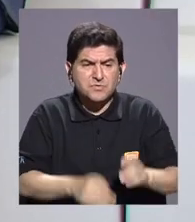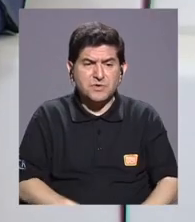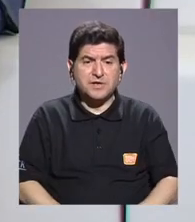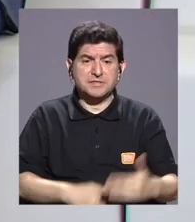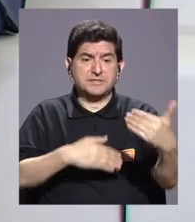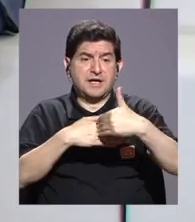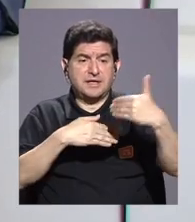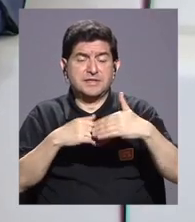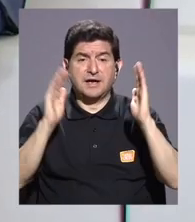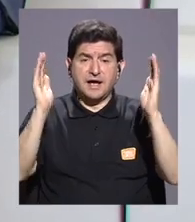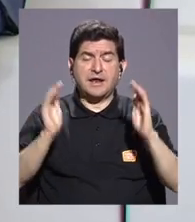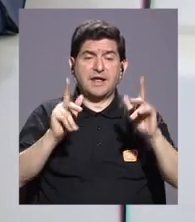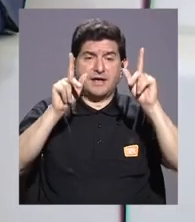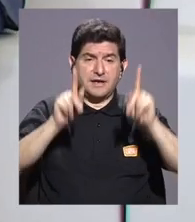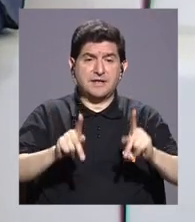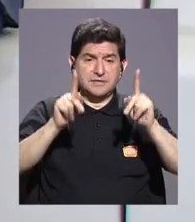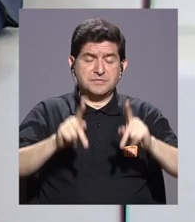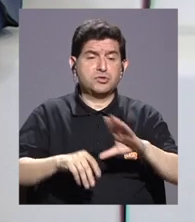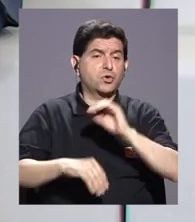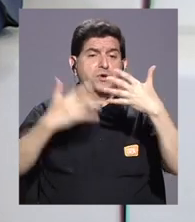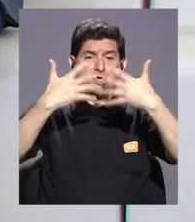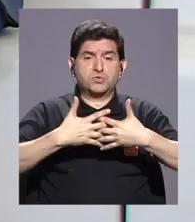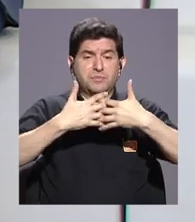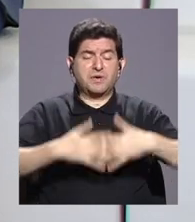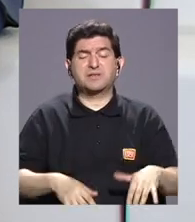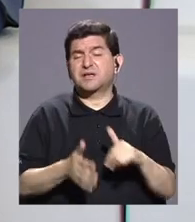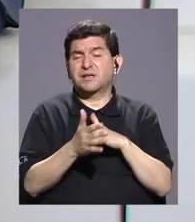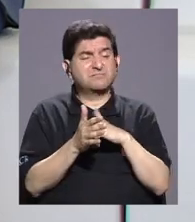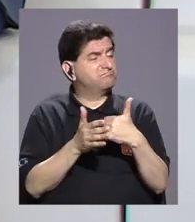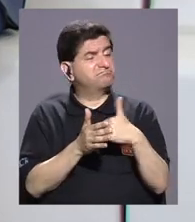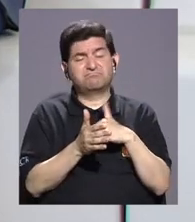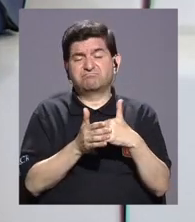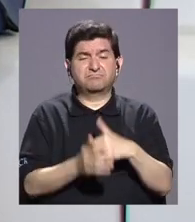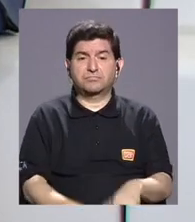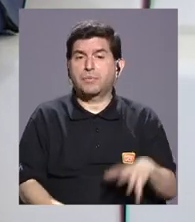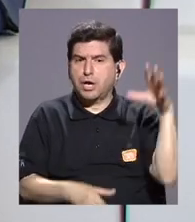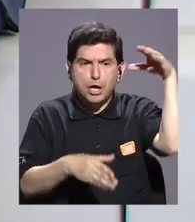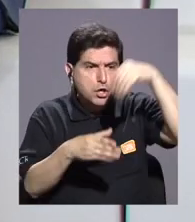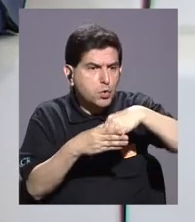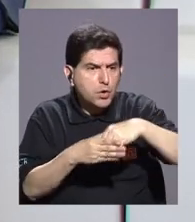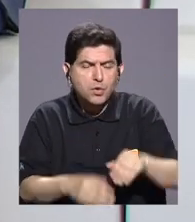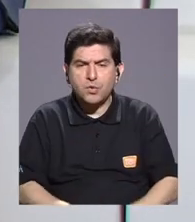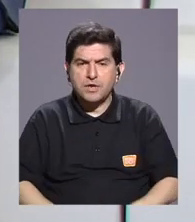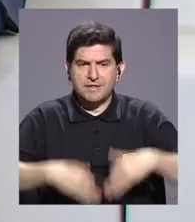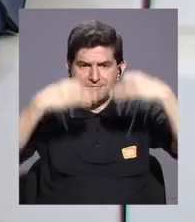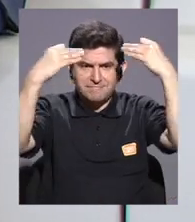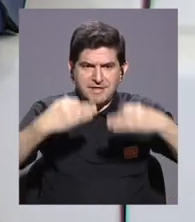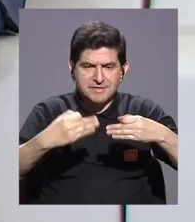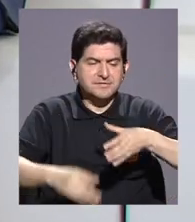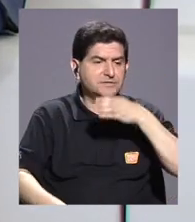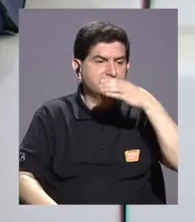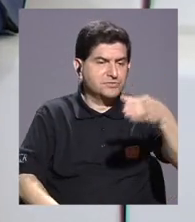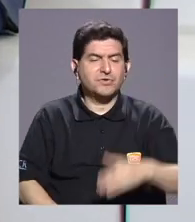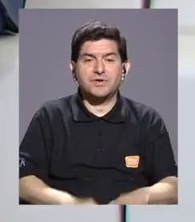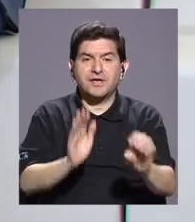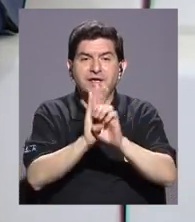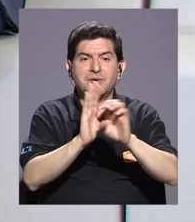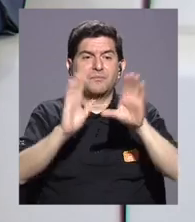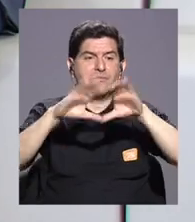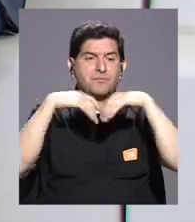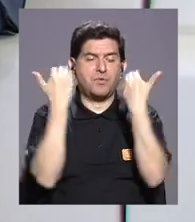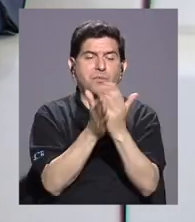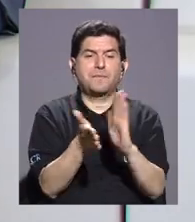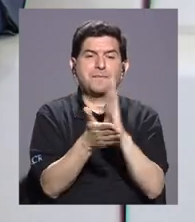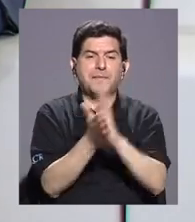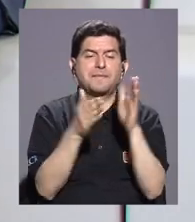para atacar a los grandes evasores, es una reforma muy débil. Y además no se incorporaron muchas de las medidas que fueron recomendadas, por ejemplo, en la